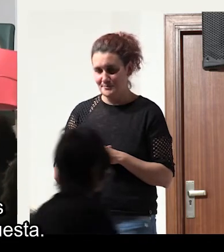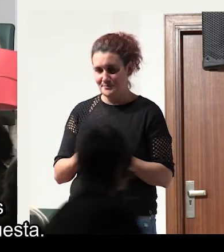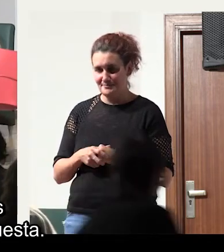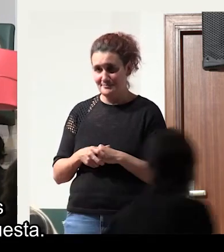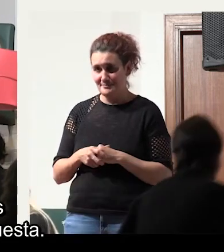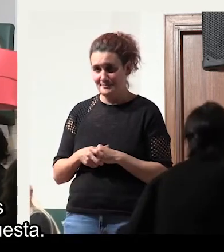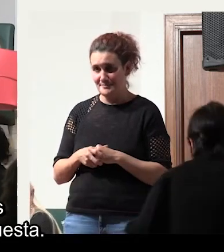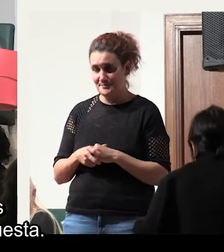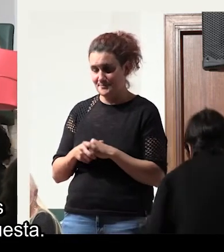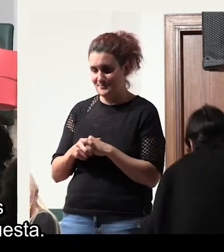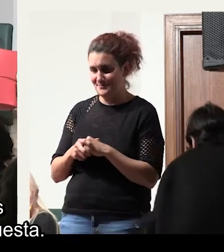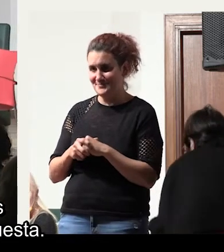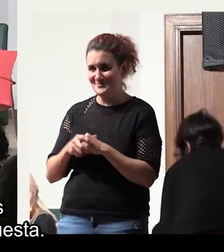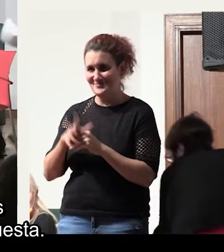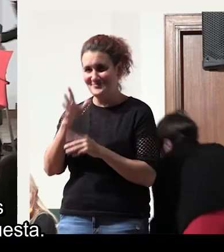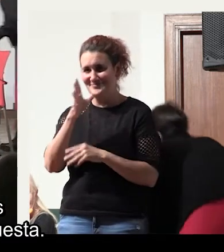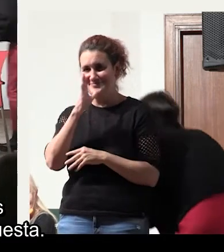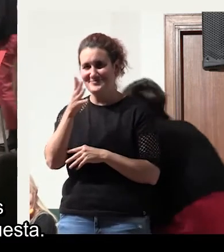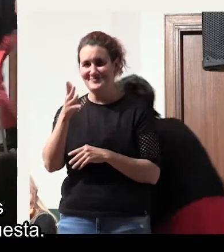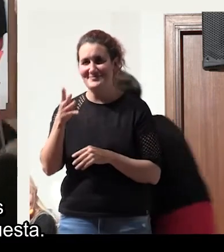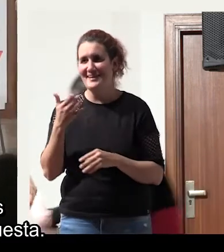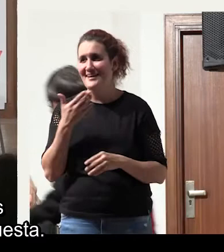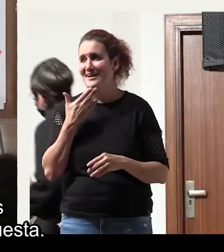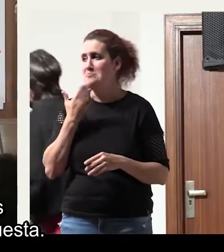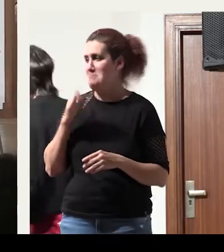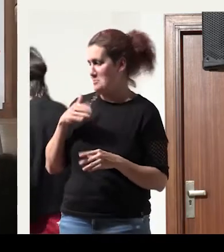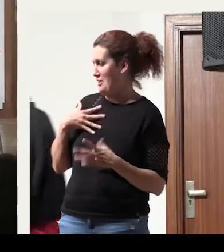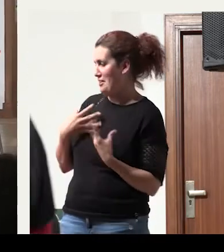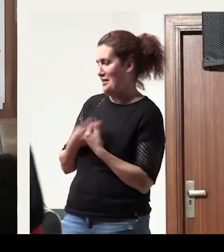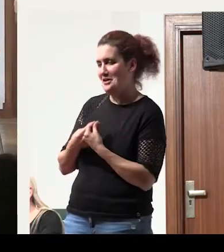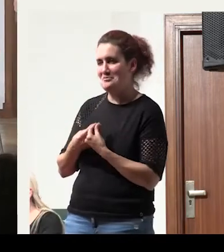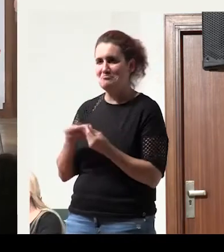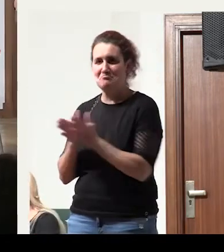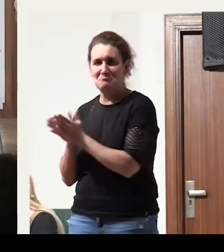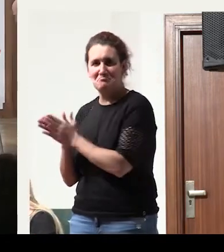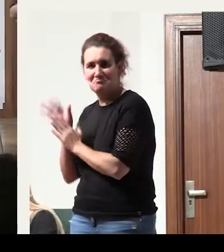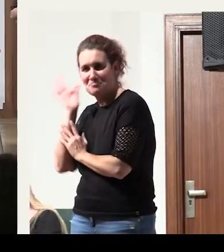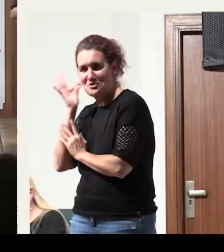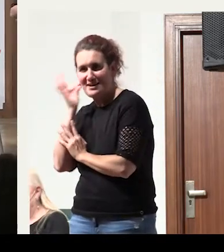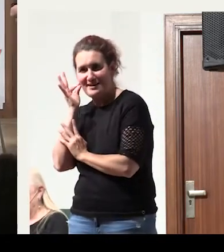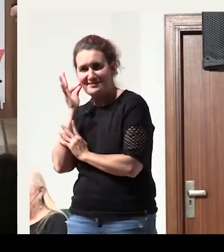Porque me apetece tenerlas como compañeras en esta propuesta.